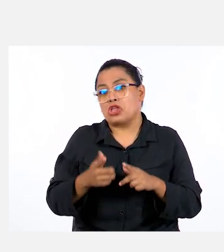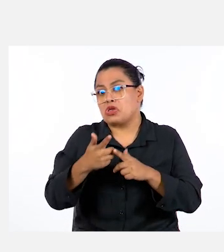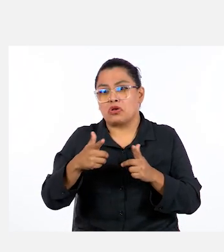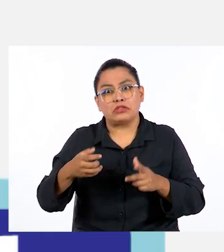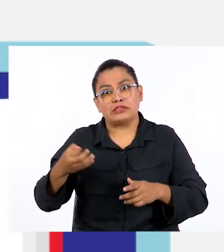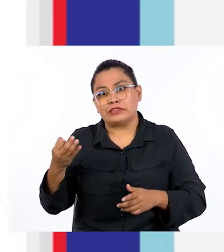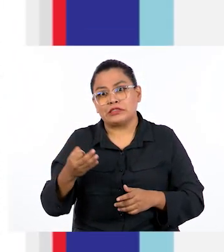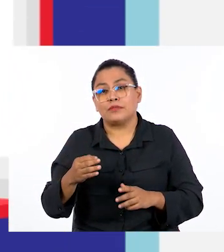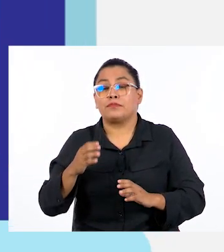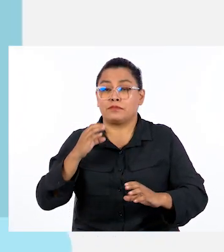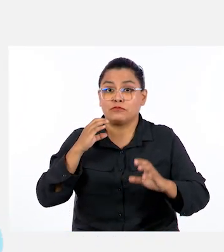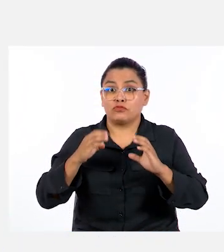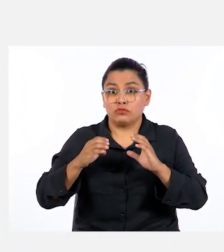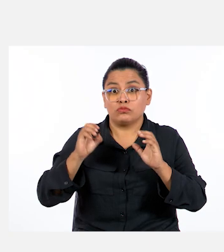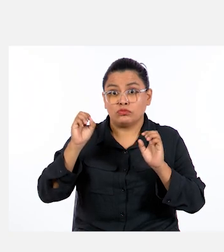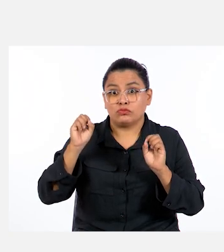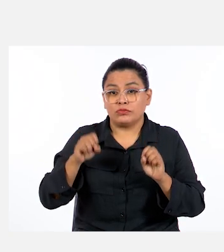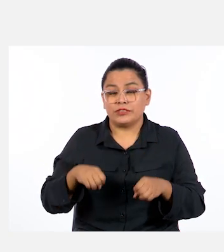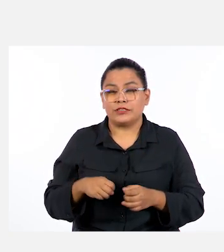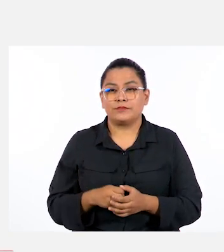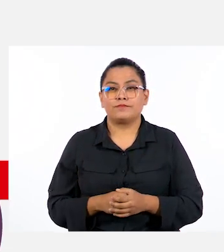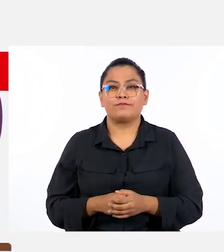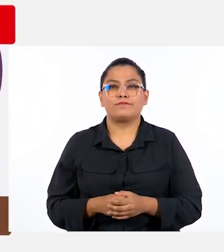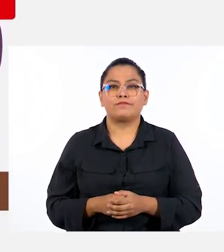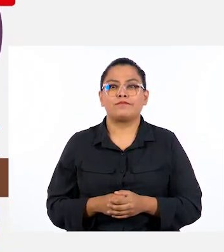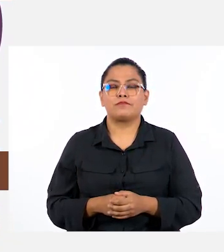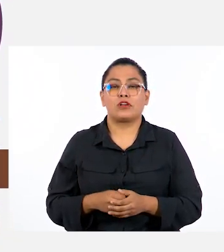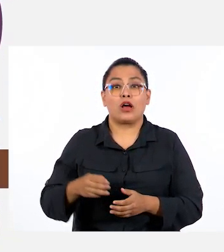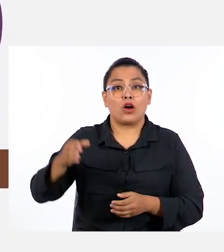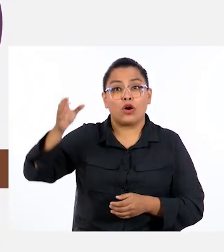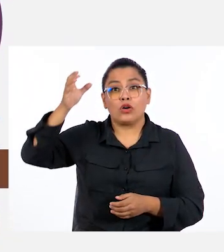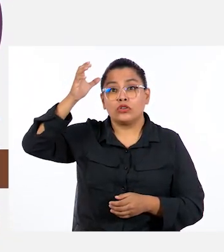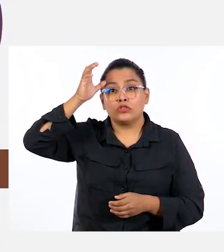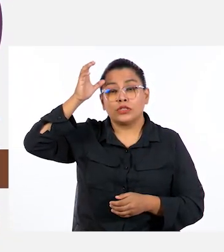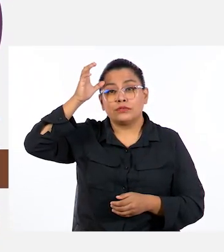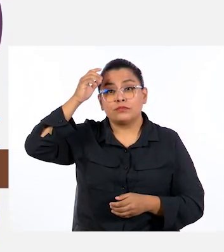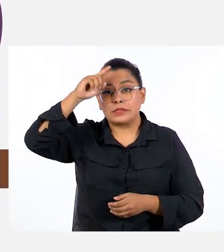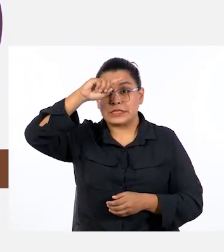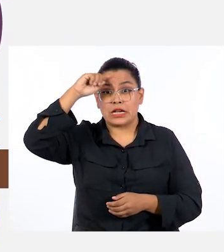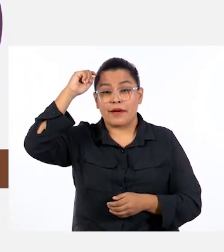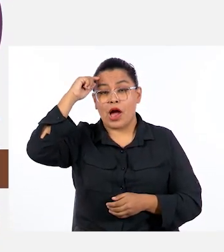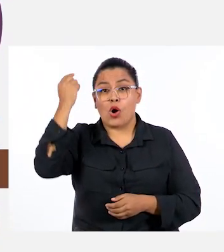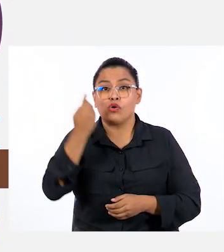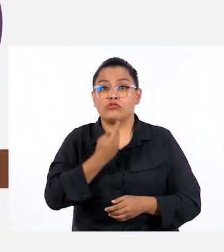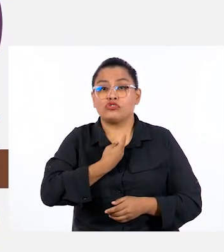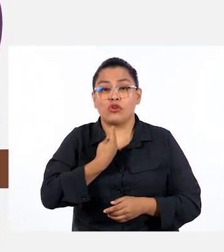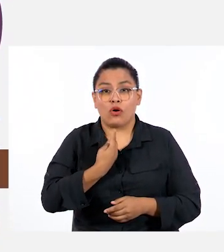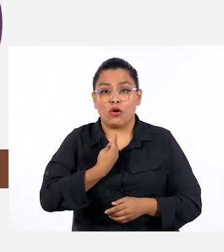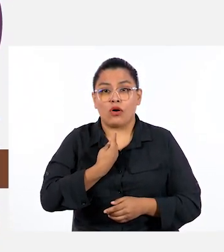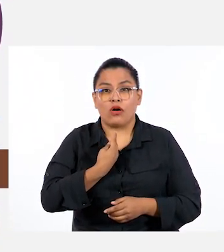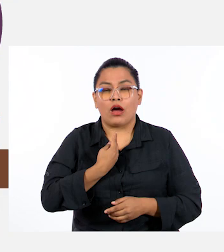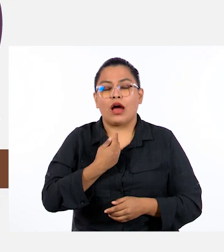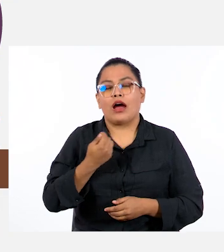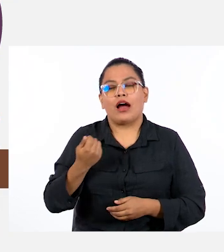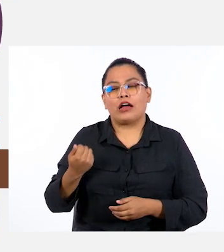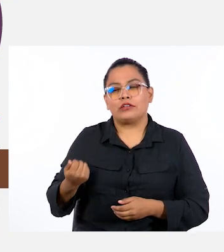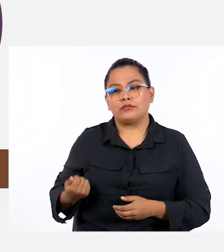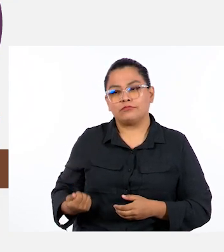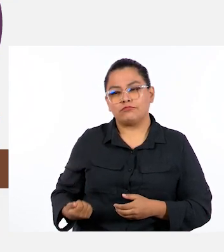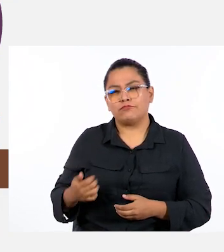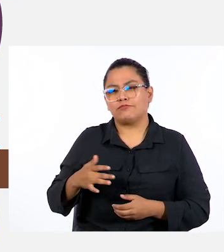comunicación. Se expande el concepto de autonomía, dotando al estudiantado de la responsabilidad de su